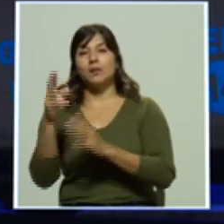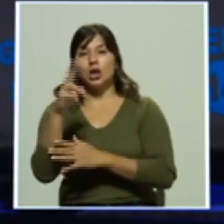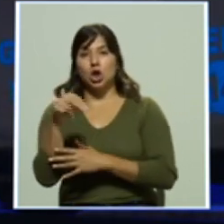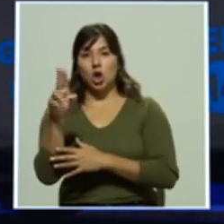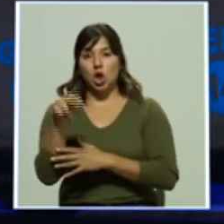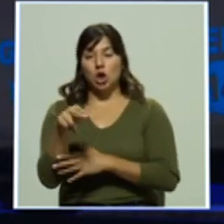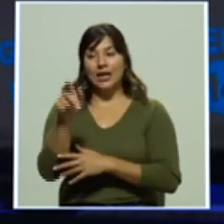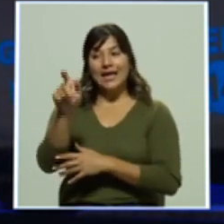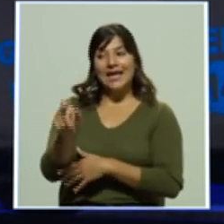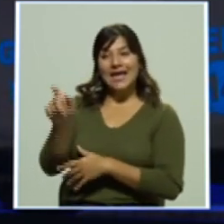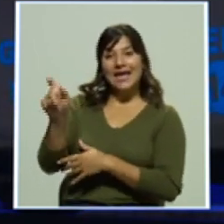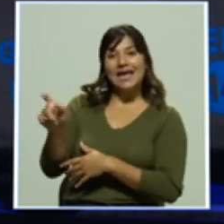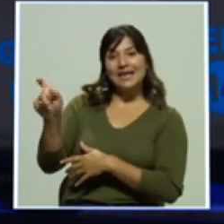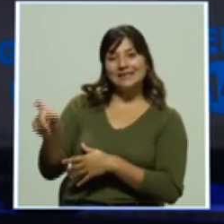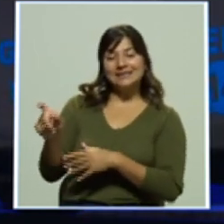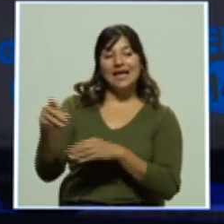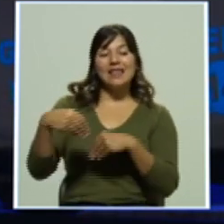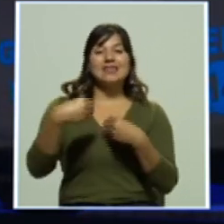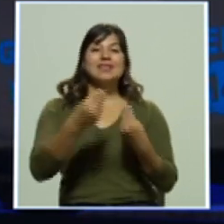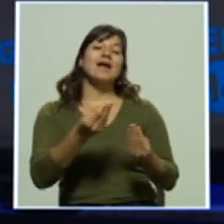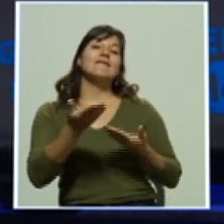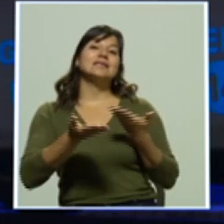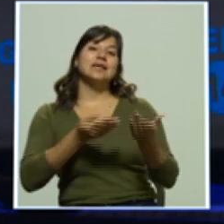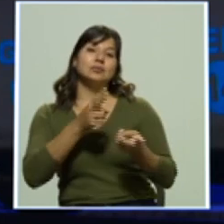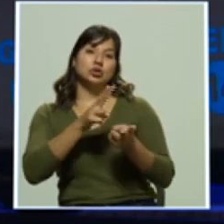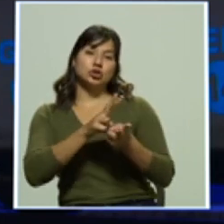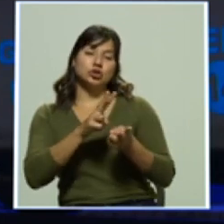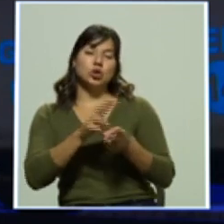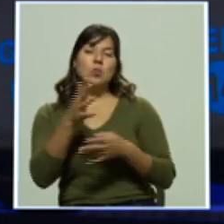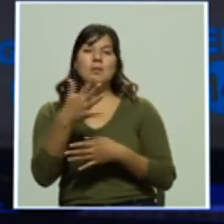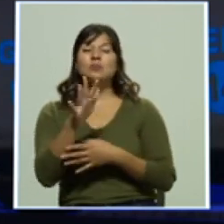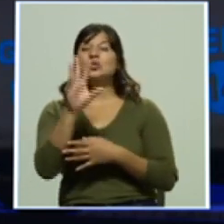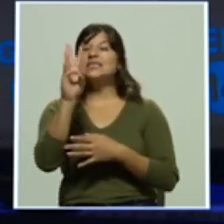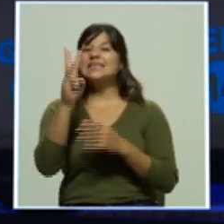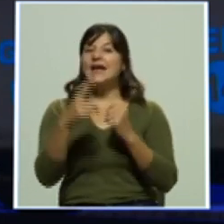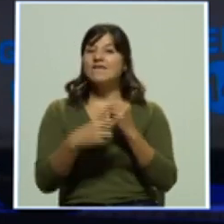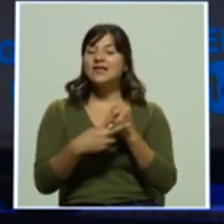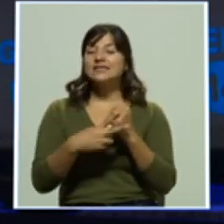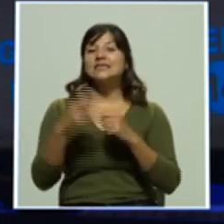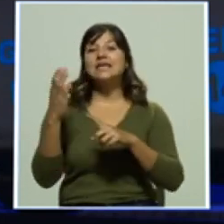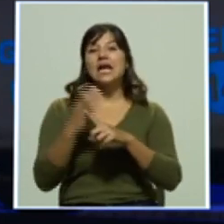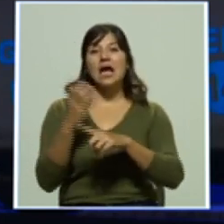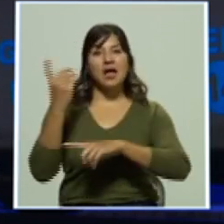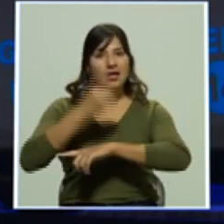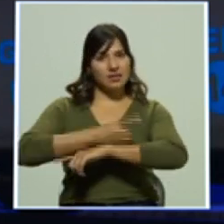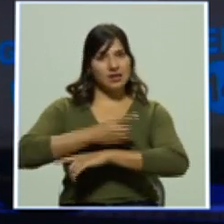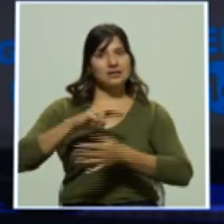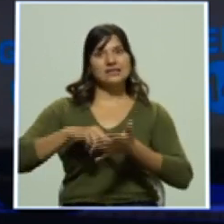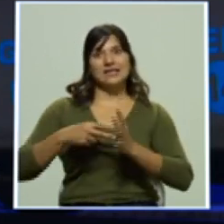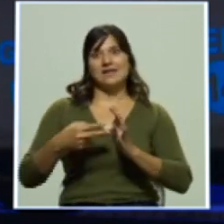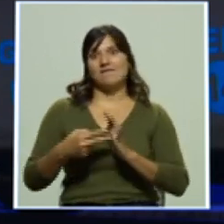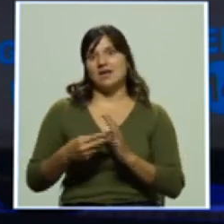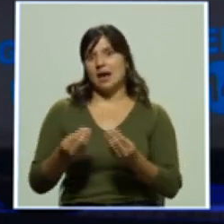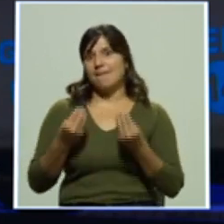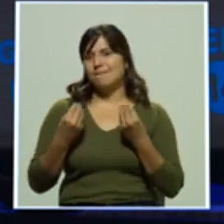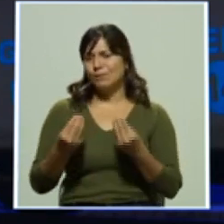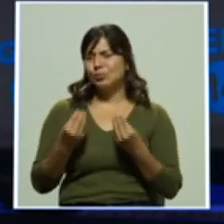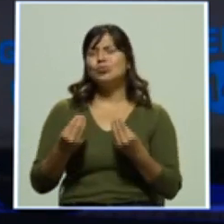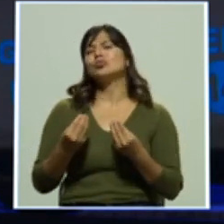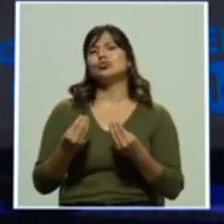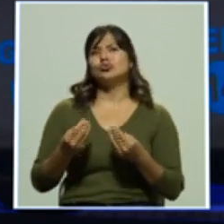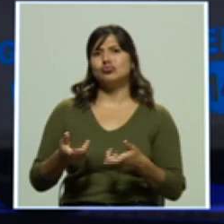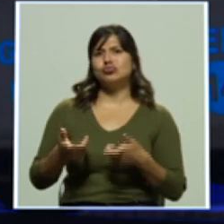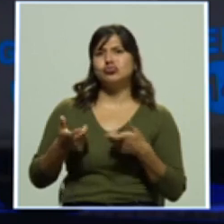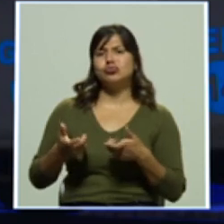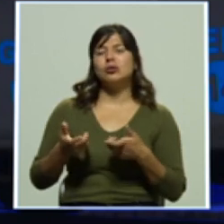realizando este tipo de servicios ilícitos por menos 6 al día. Es una operación bastante bastante importante que realiza la Policía Profesional de